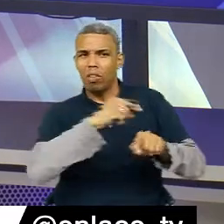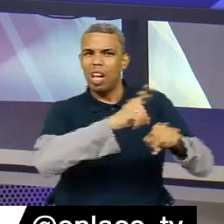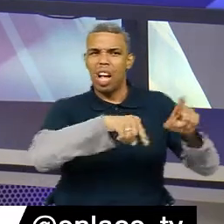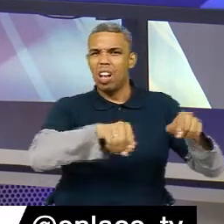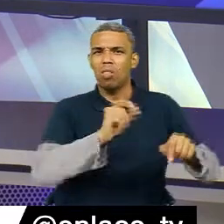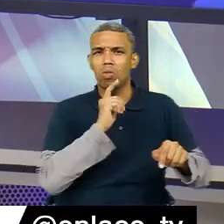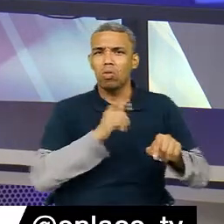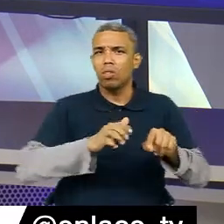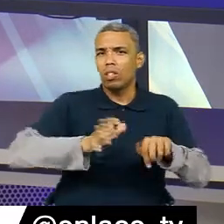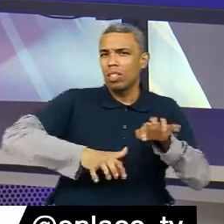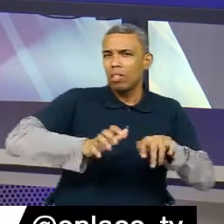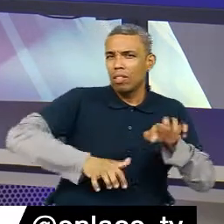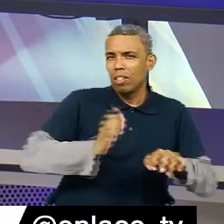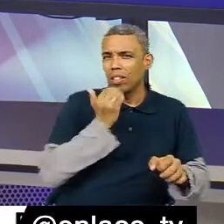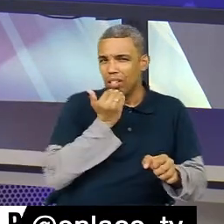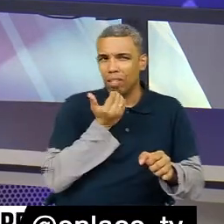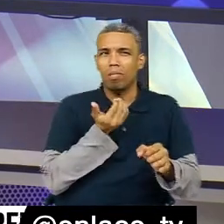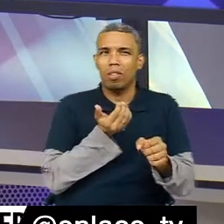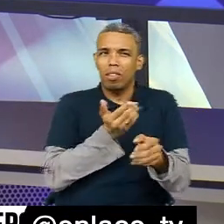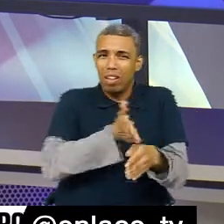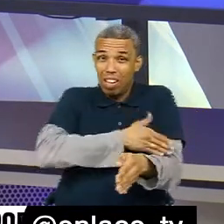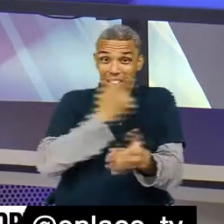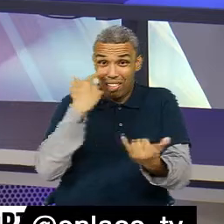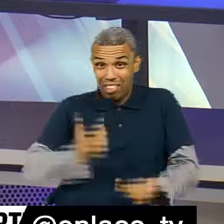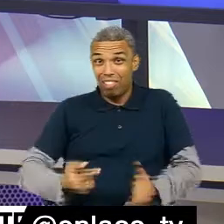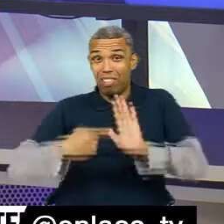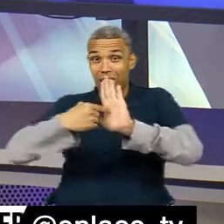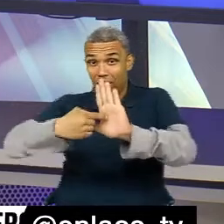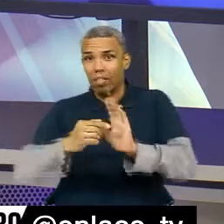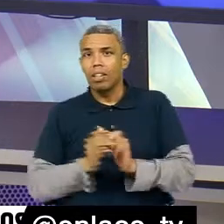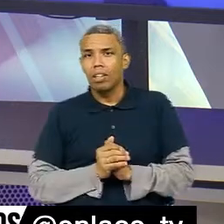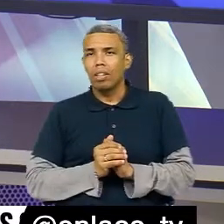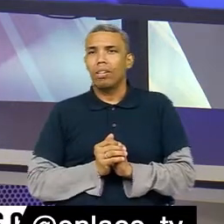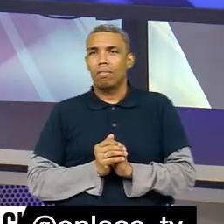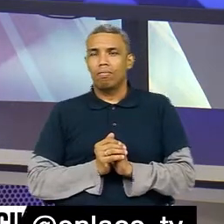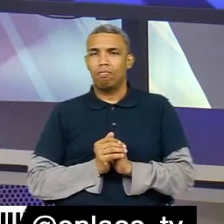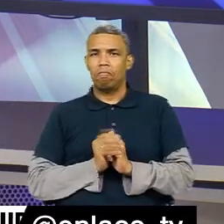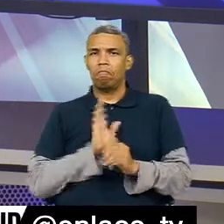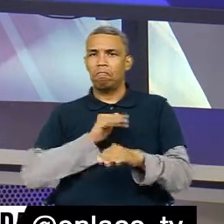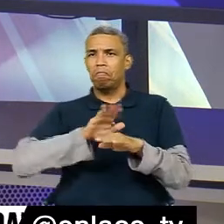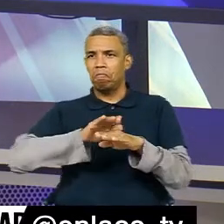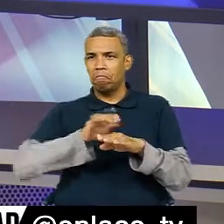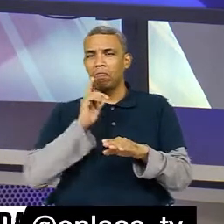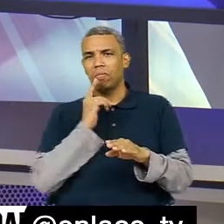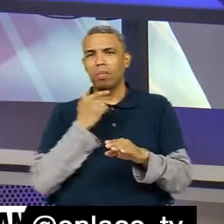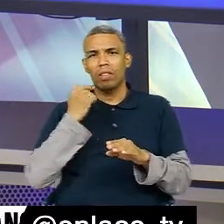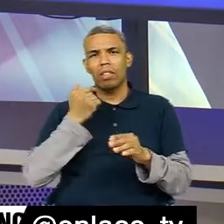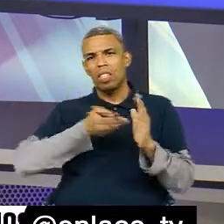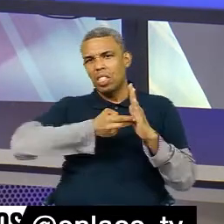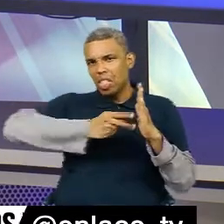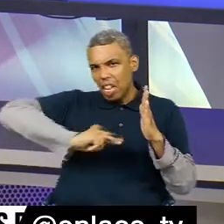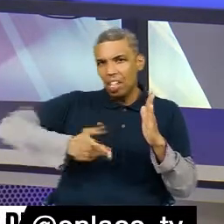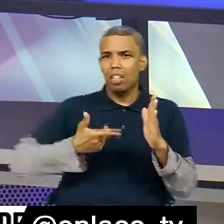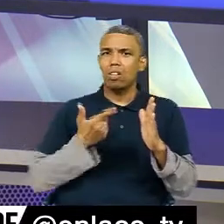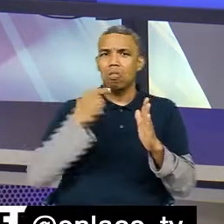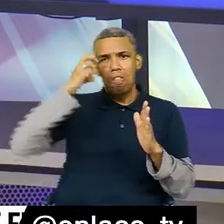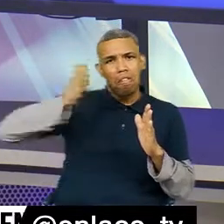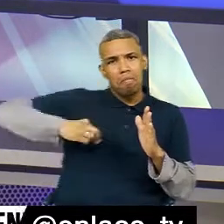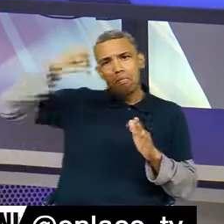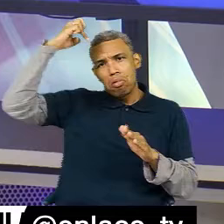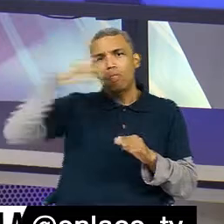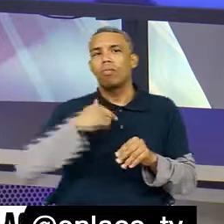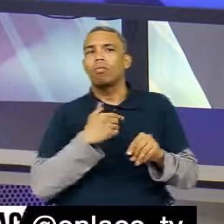por los titulares de los cargos señalados a continuación, empleos del nivel directivo, asesor, profesional y técnico del orden municipal, cuya naturaleza